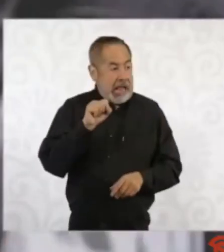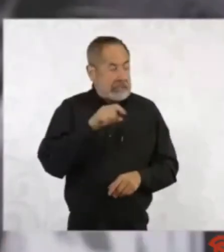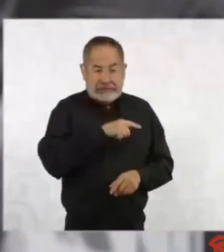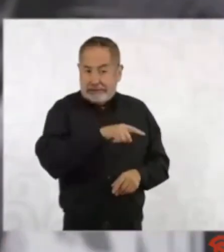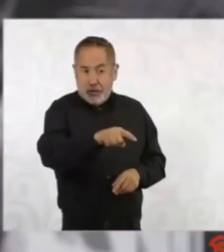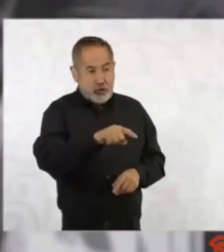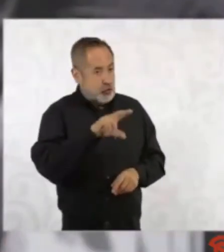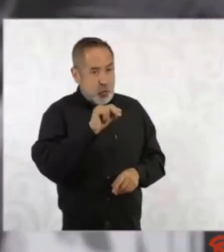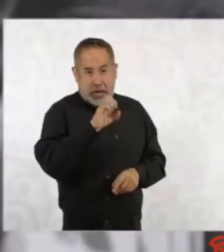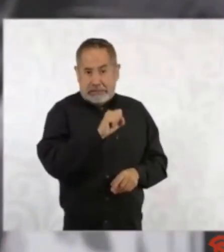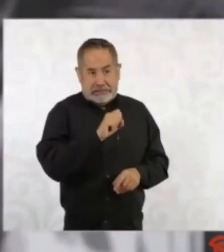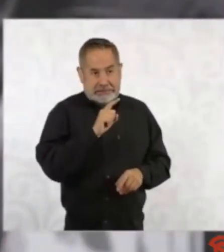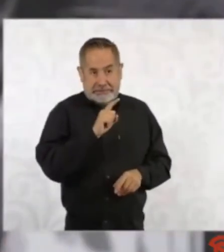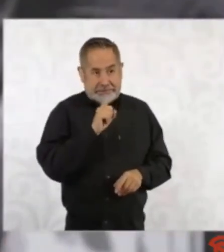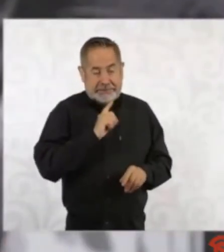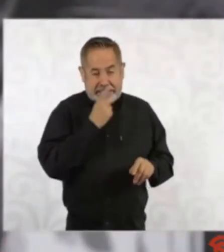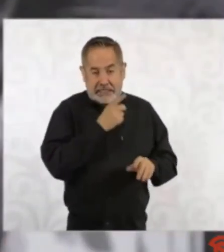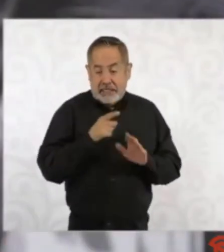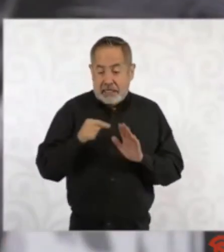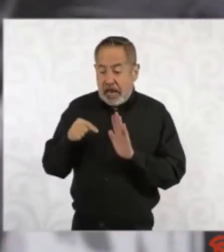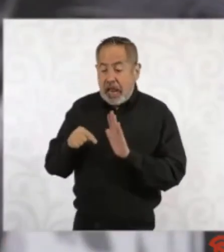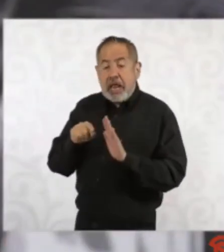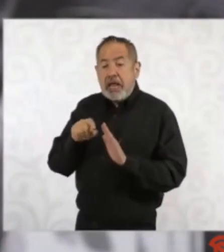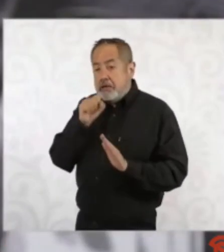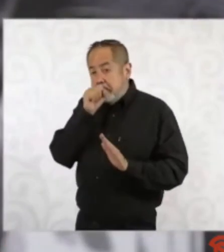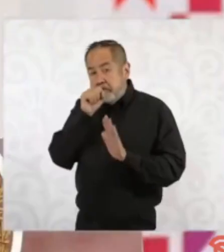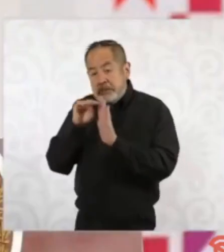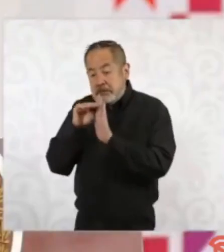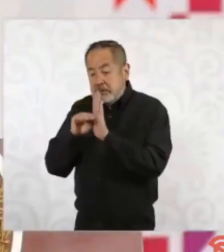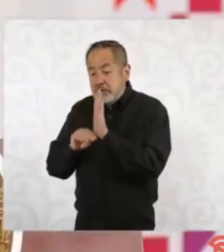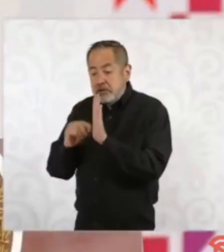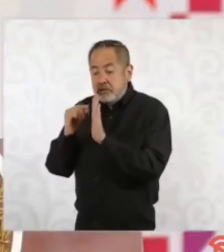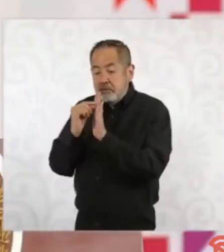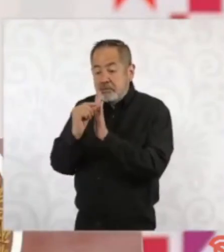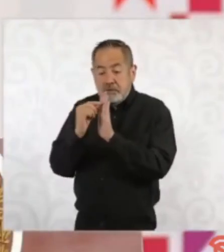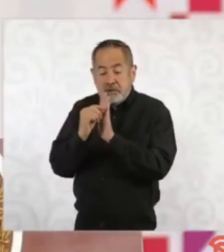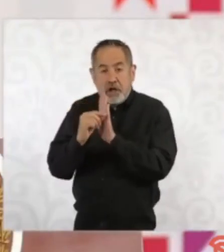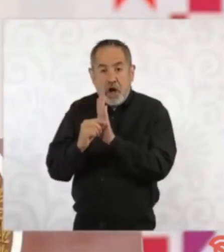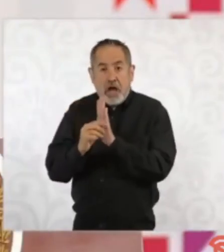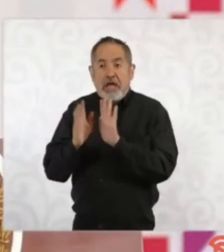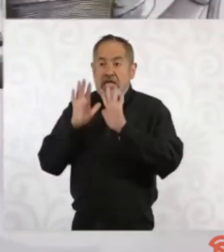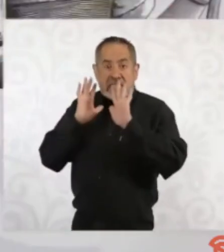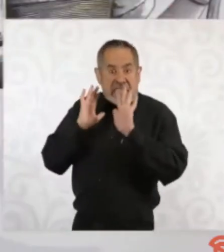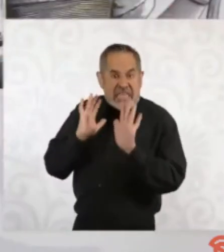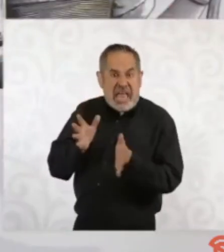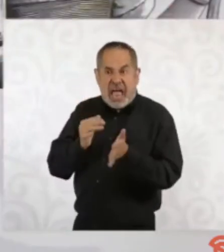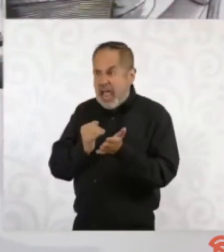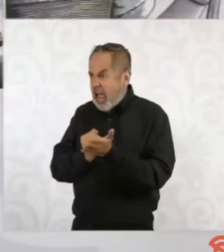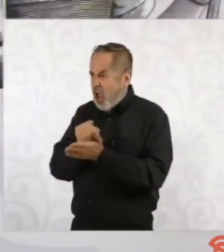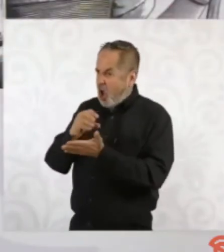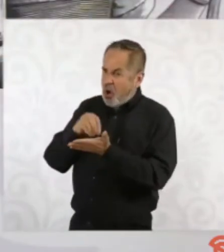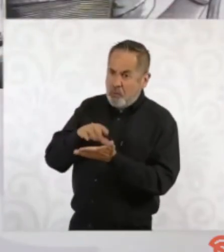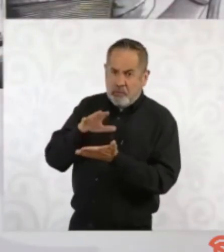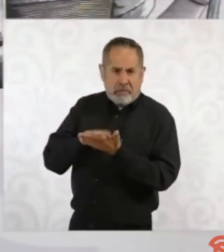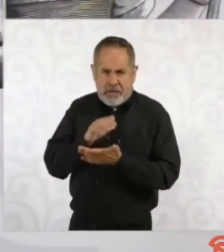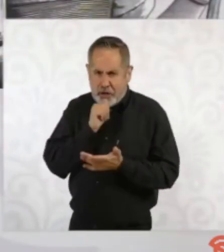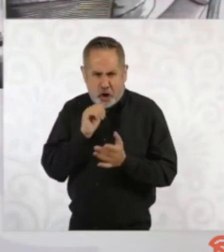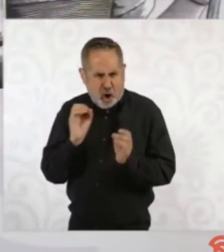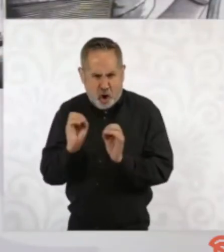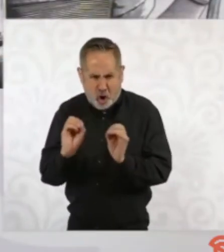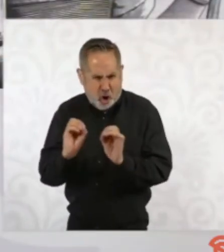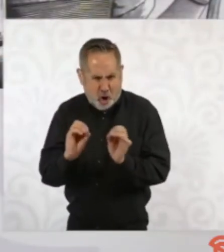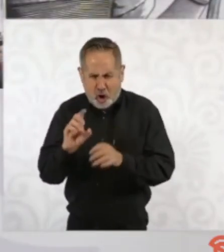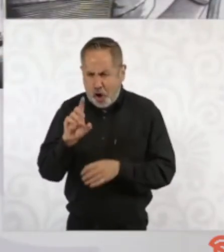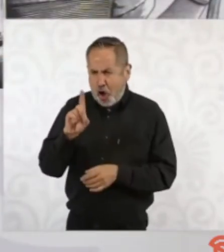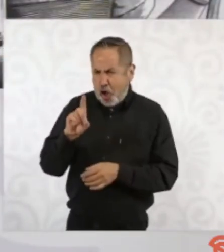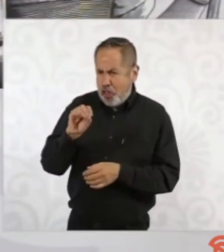los lineamientos. Por cierto, lineamientos que están a consulta pública. No se han publicado en el Diario Oficial de